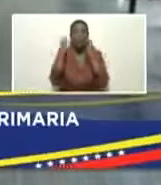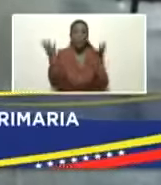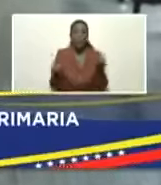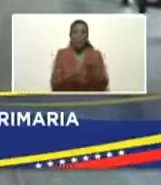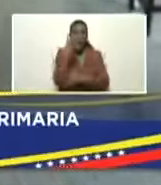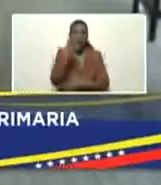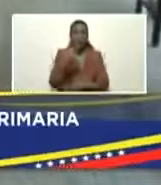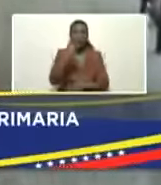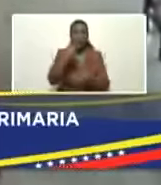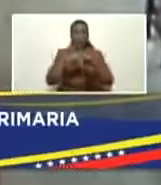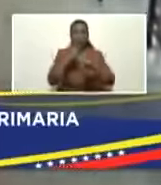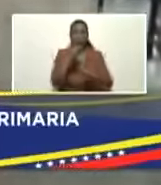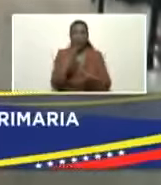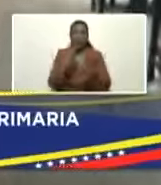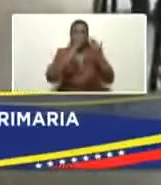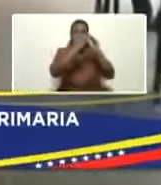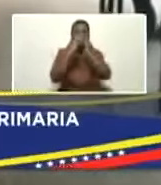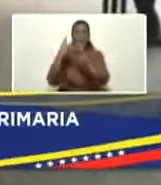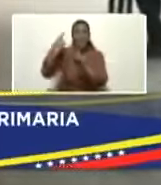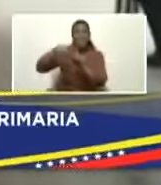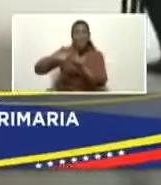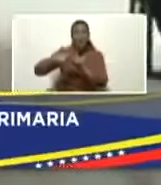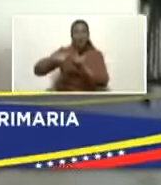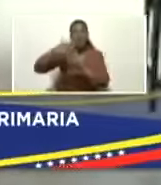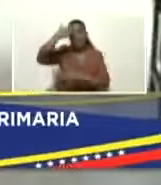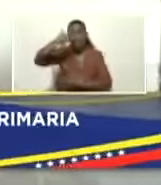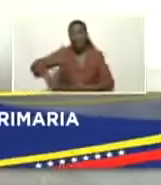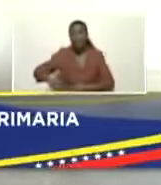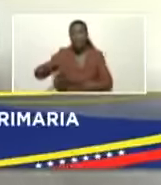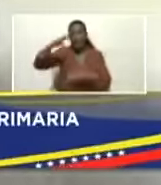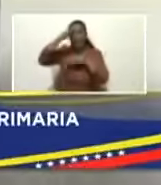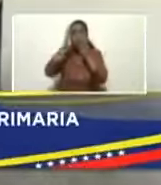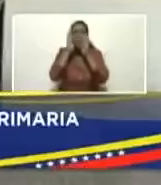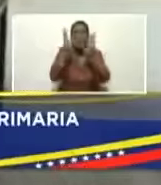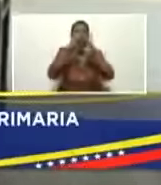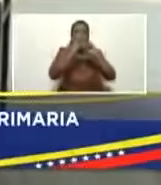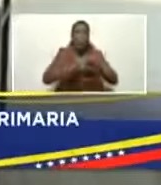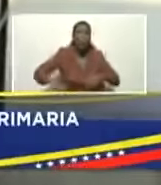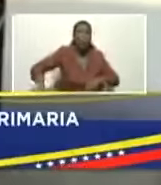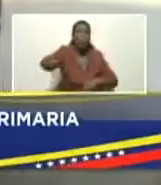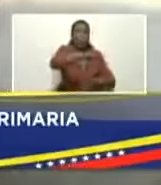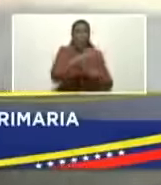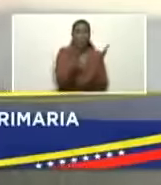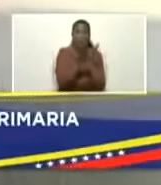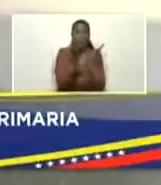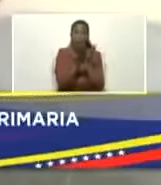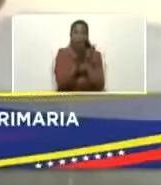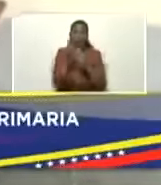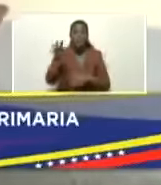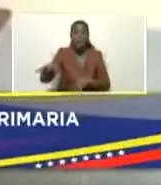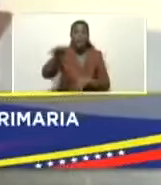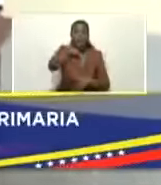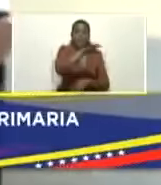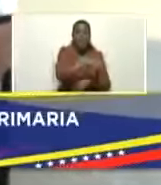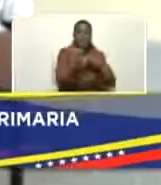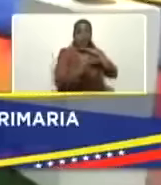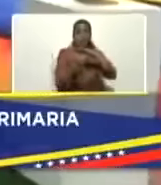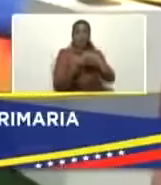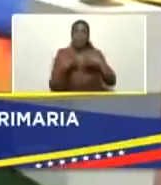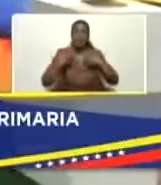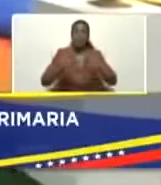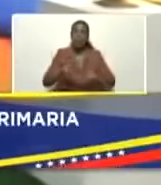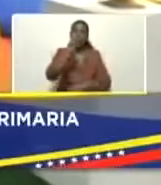que usted ha creado como las bricomiles, que ha venido atendiendo todas las instituciones educativas y, por supuesto, las instituciones de